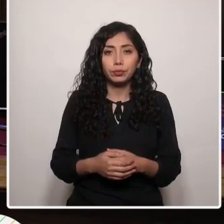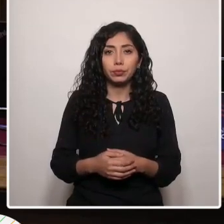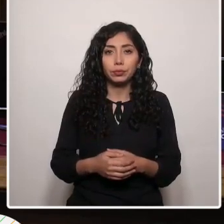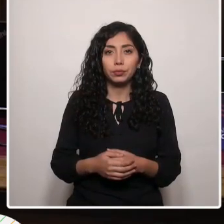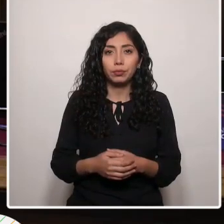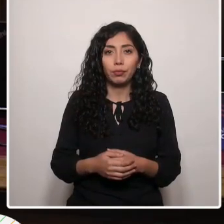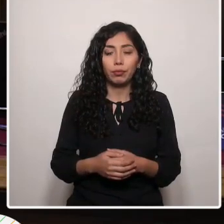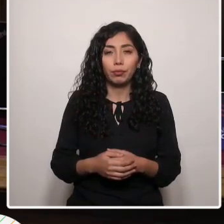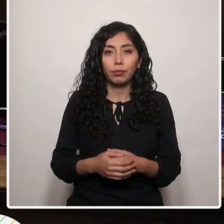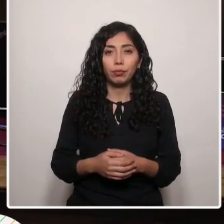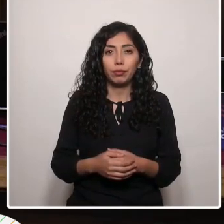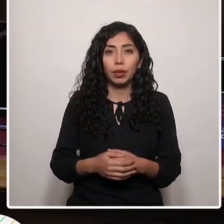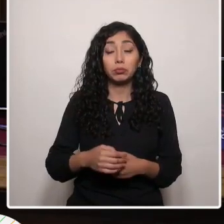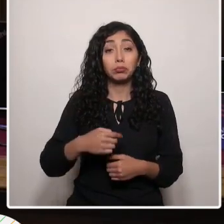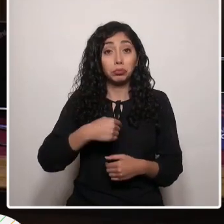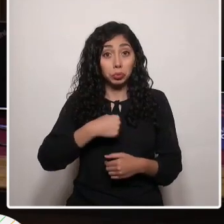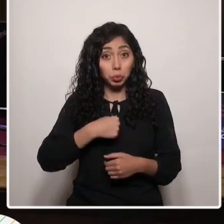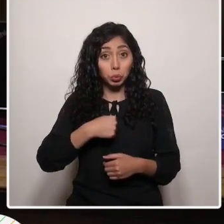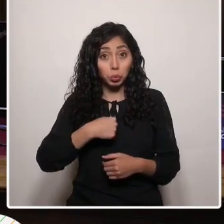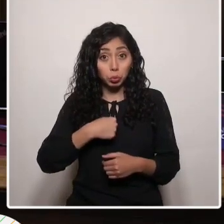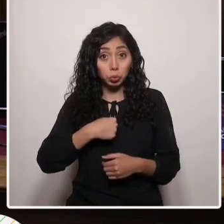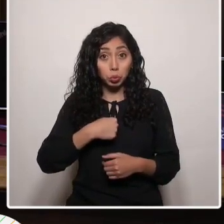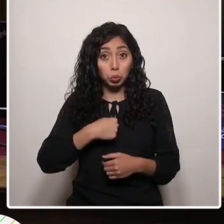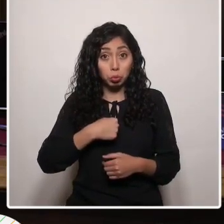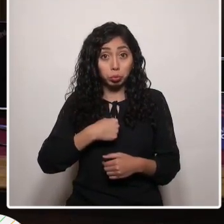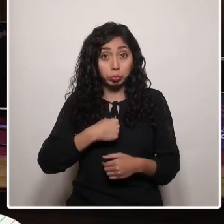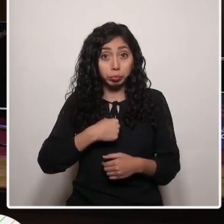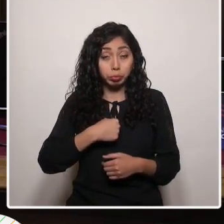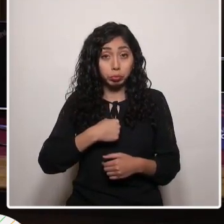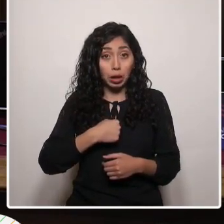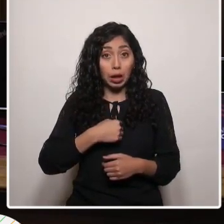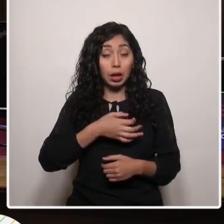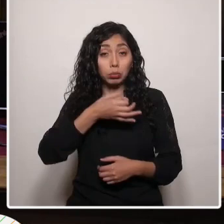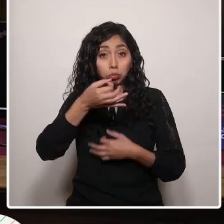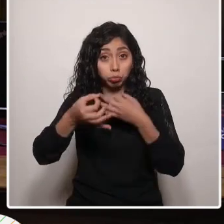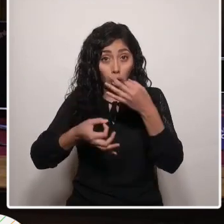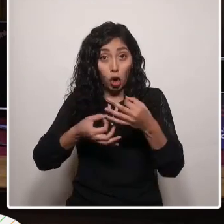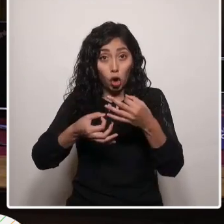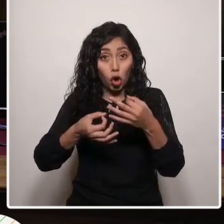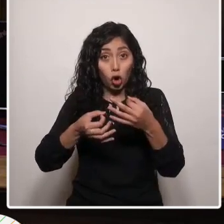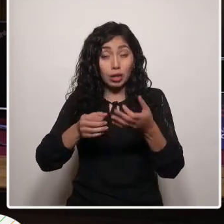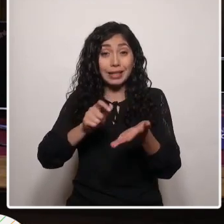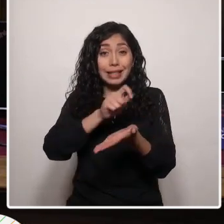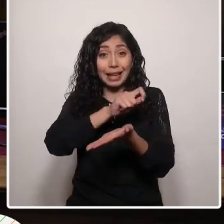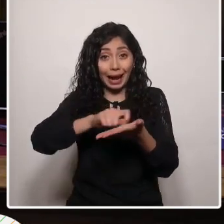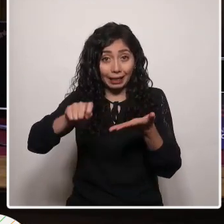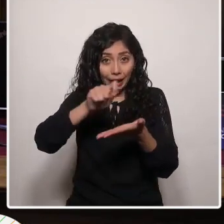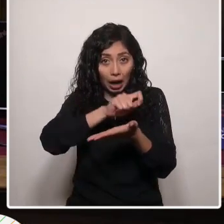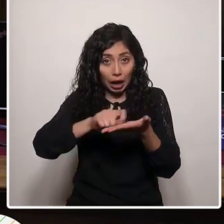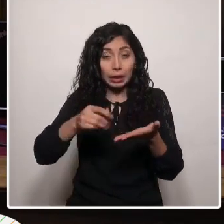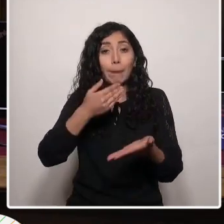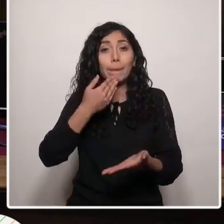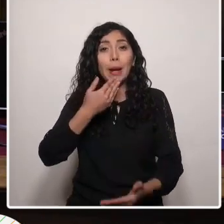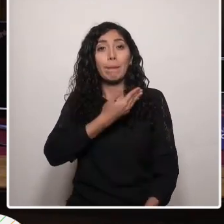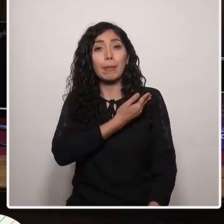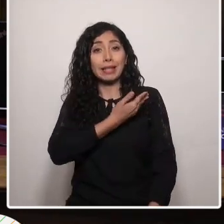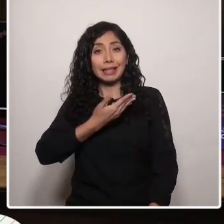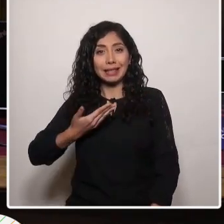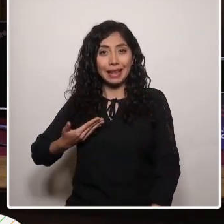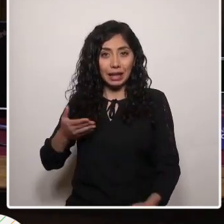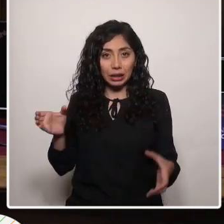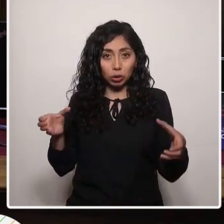hacer presente que la Secretaría y la Presidencia de la